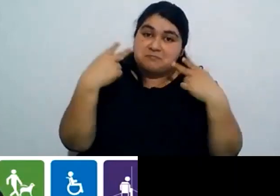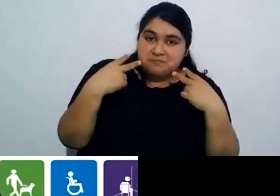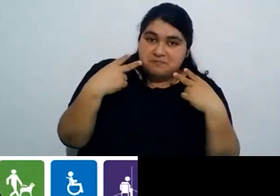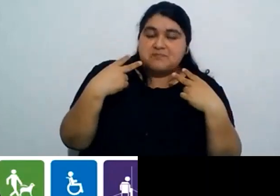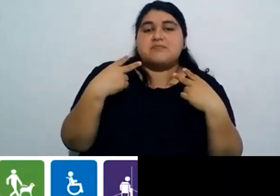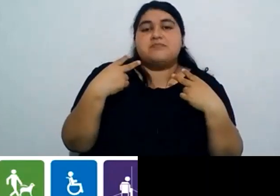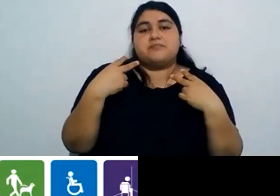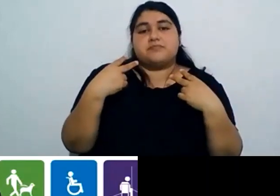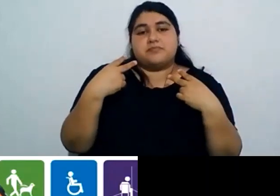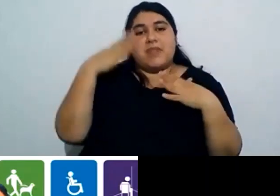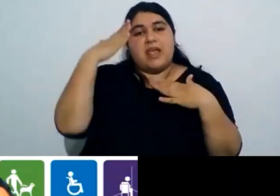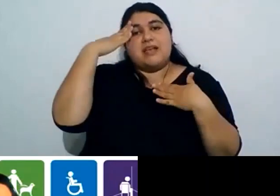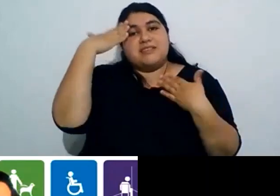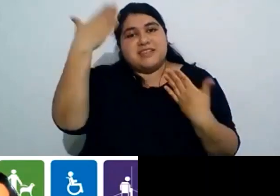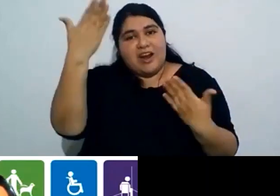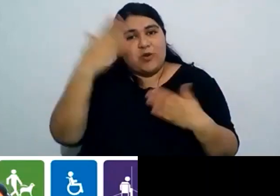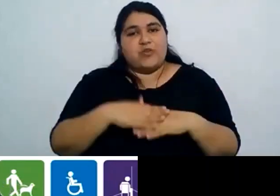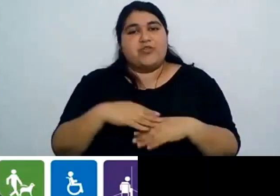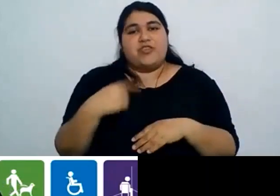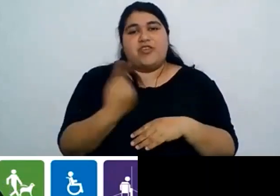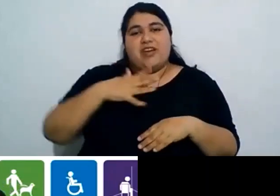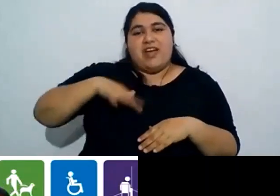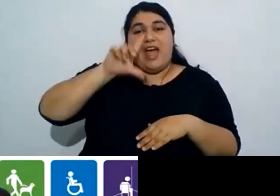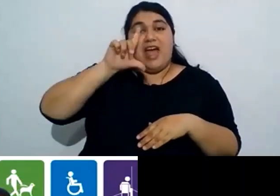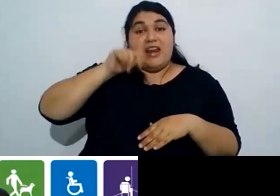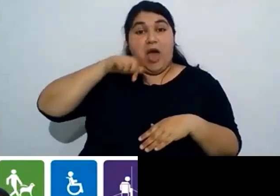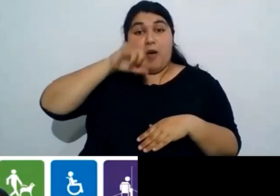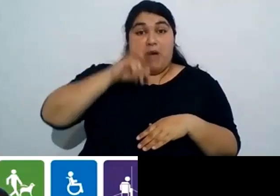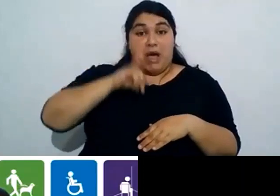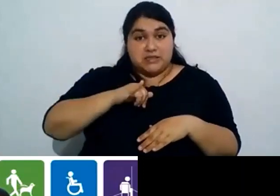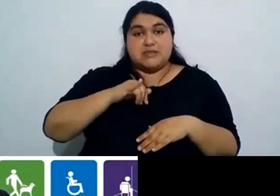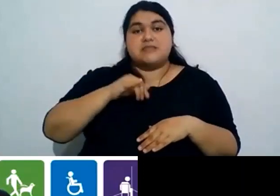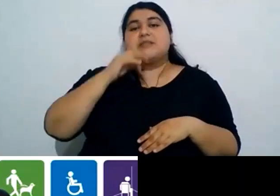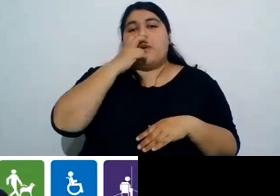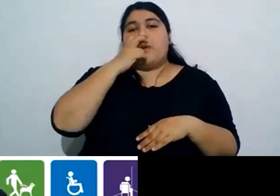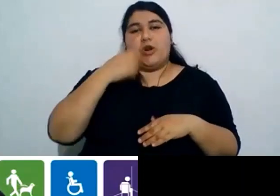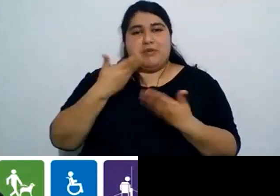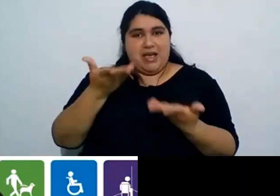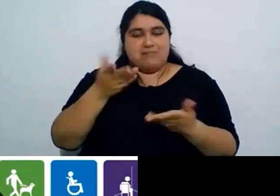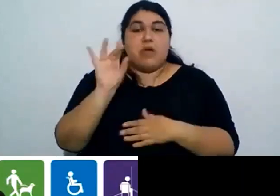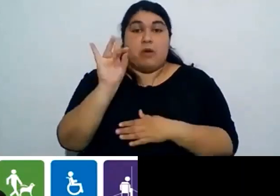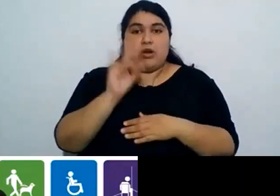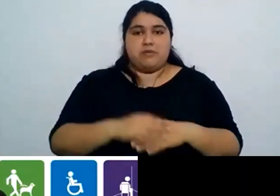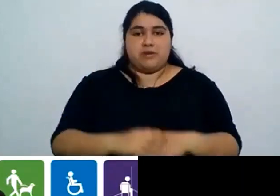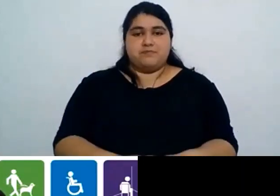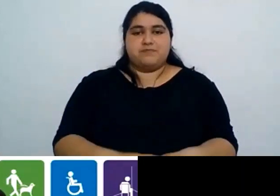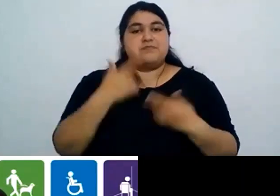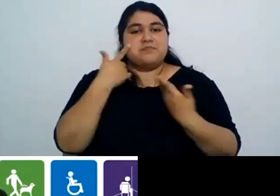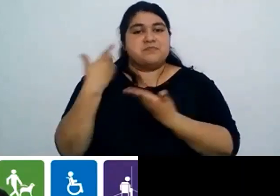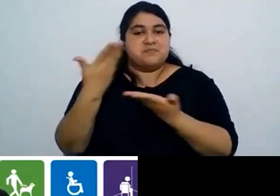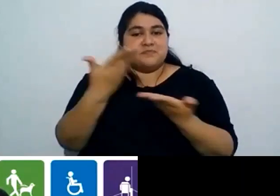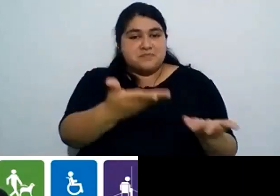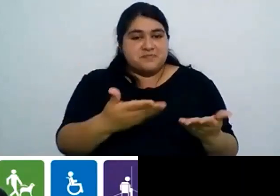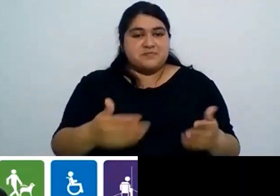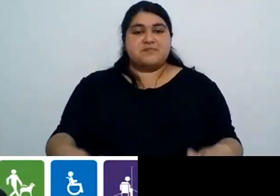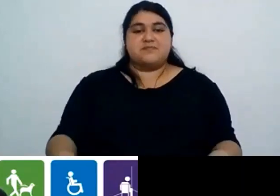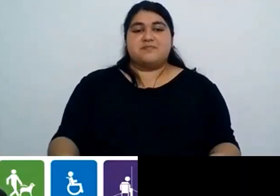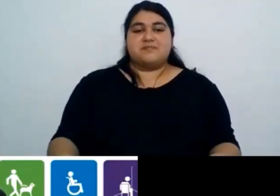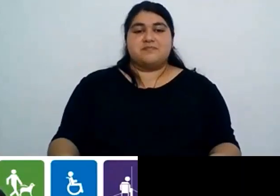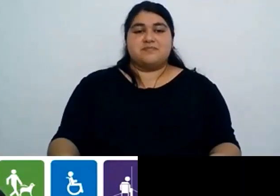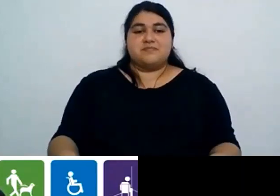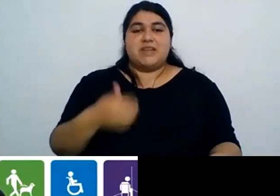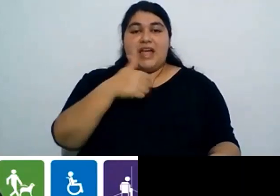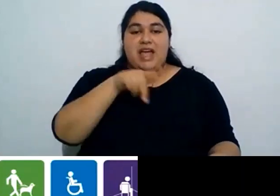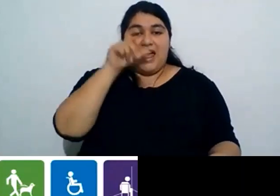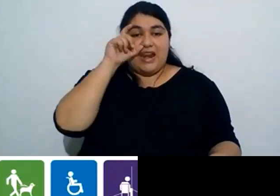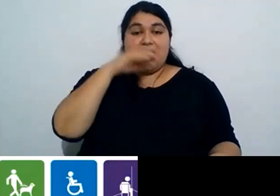y saludos desde la ciudad de La Paz, Bolivia. Ahora les voy a presentar a Alejandra Isabel Hernández de